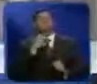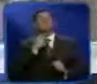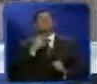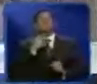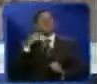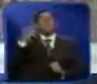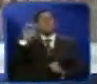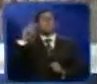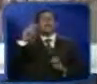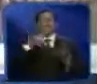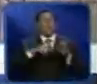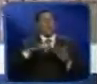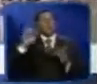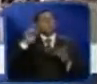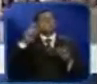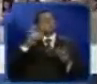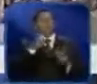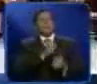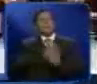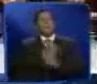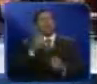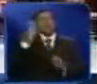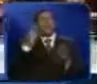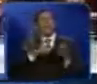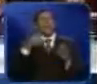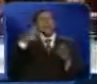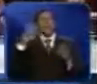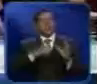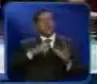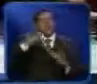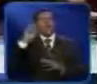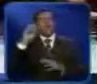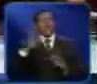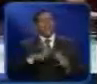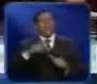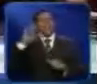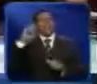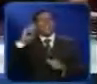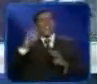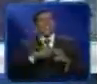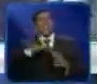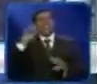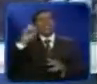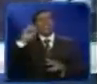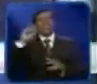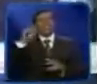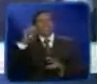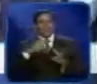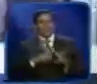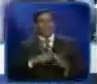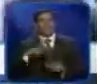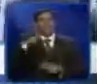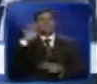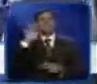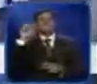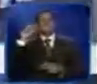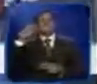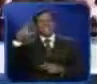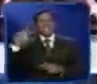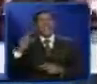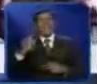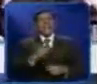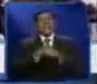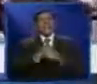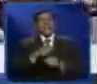Don Pasquale, Elixir de Amor, Tosca, Rigoletto, Bohème, Rita, Don Giovanni, Bárbaro de Sevilla, Caballería